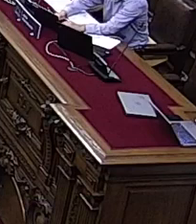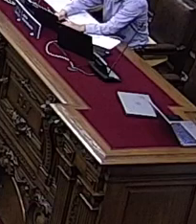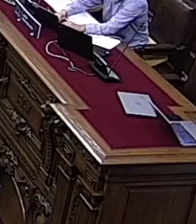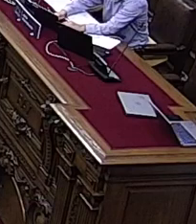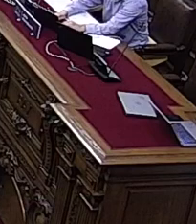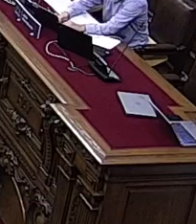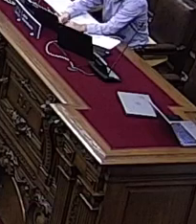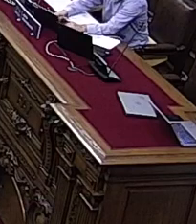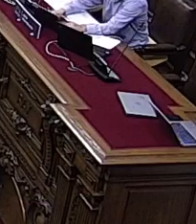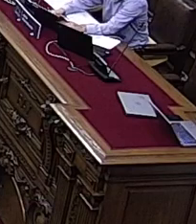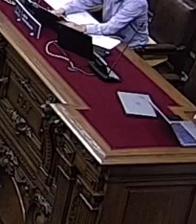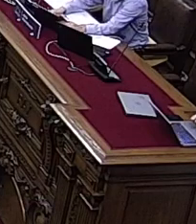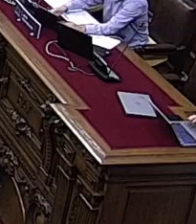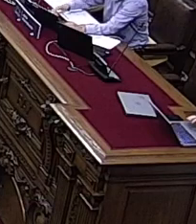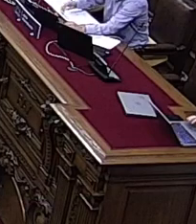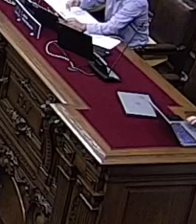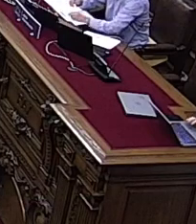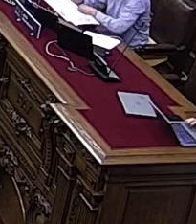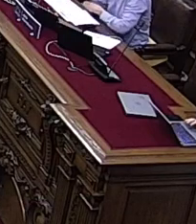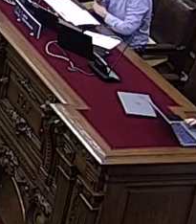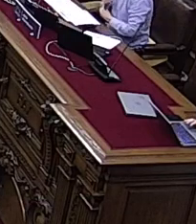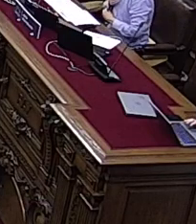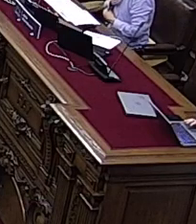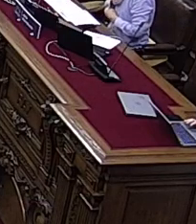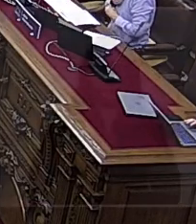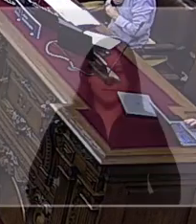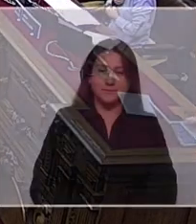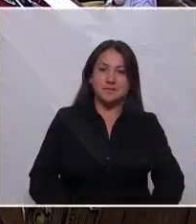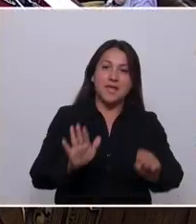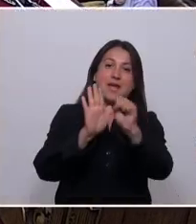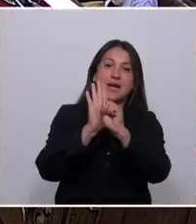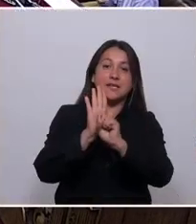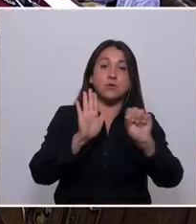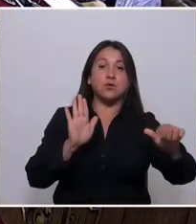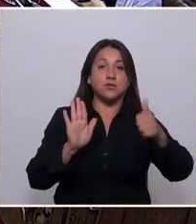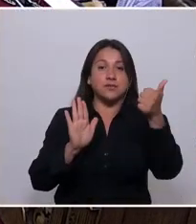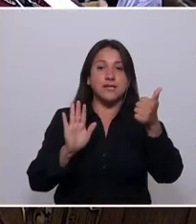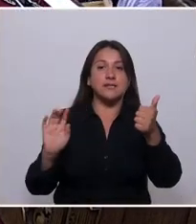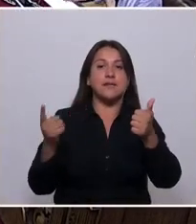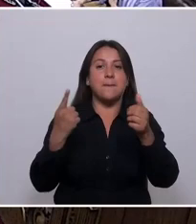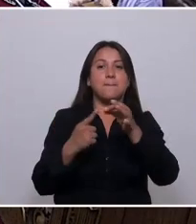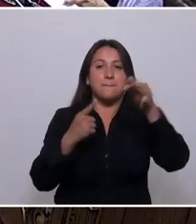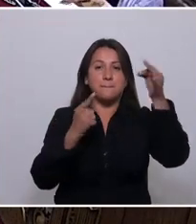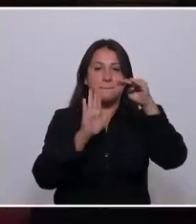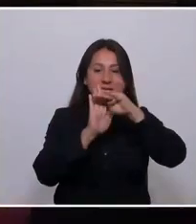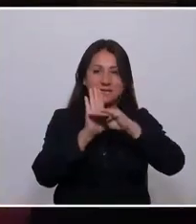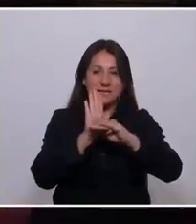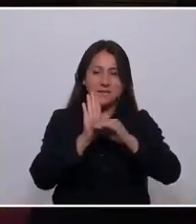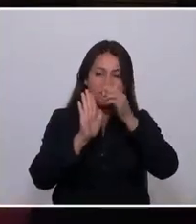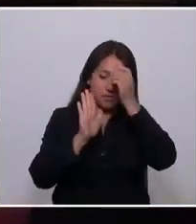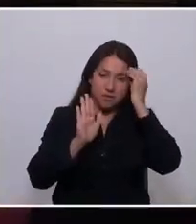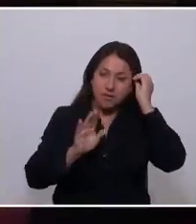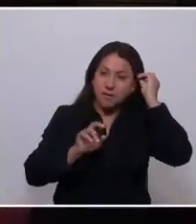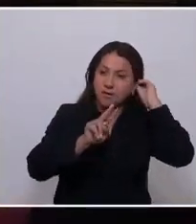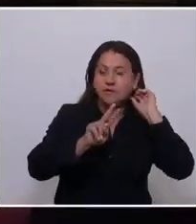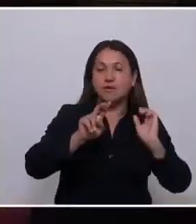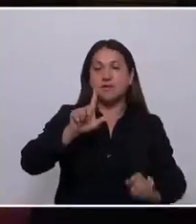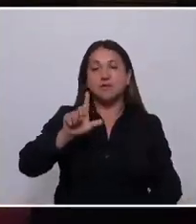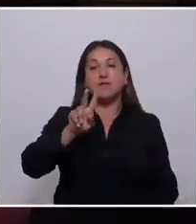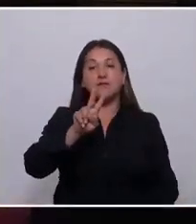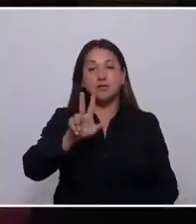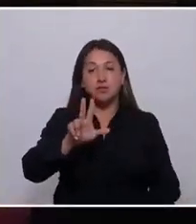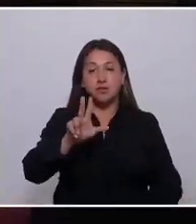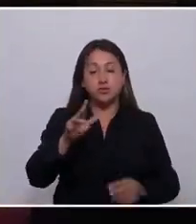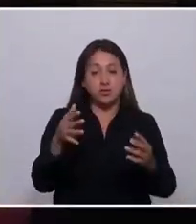Pasamos al artículo 6 sobre los principios. Las indicaciones 27 y 28 son